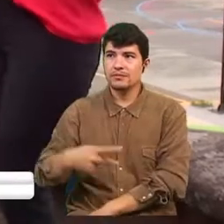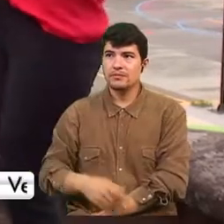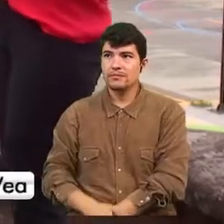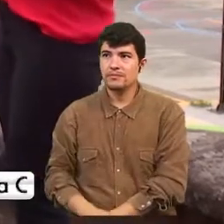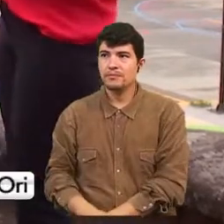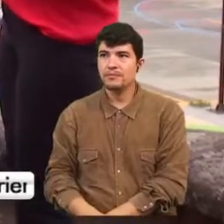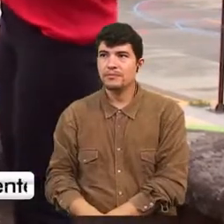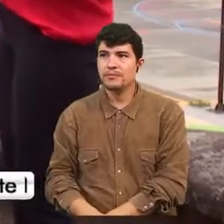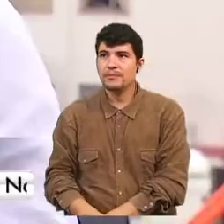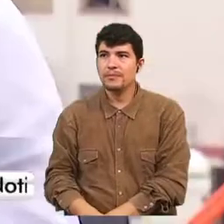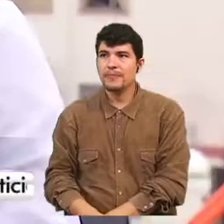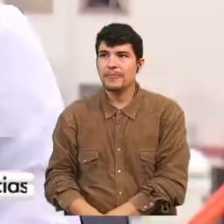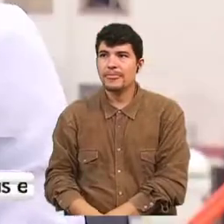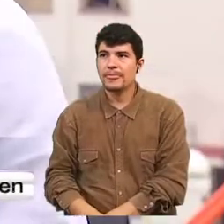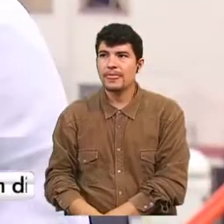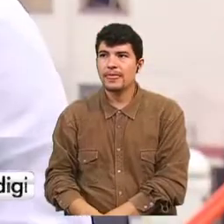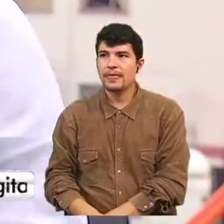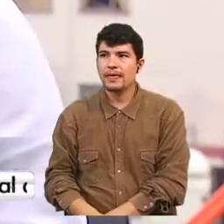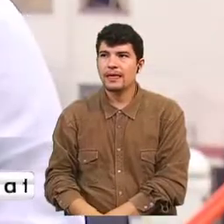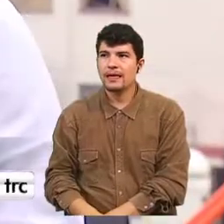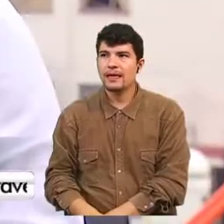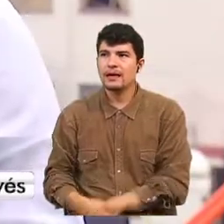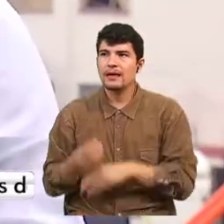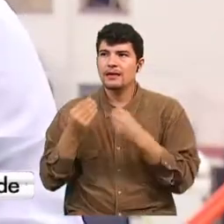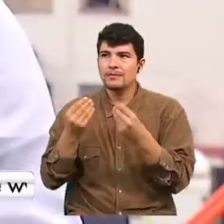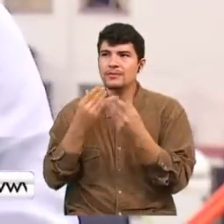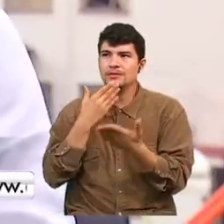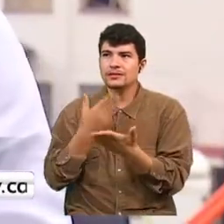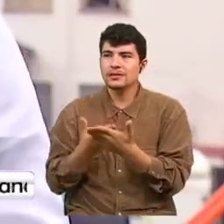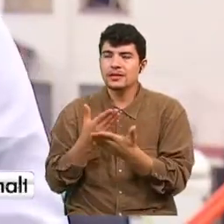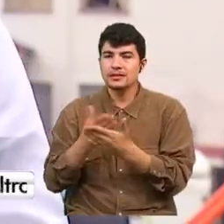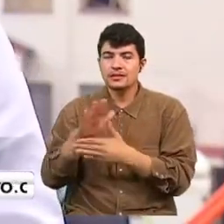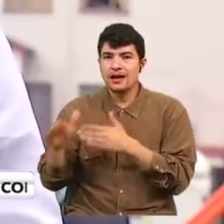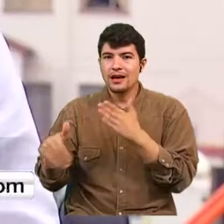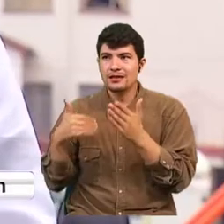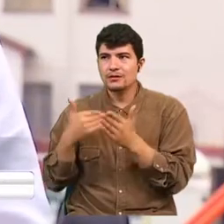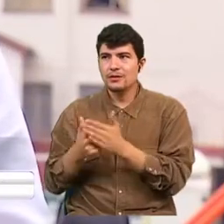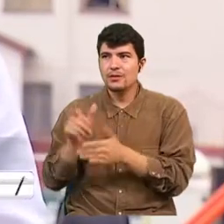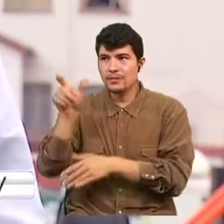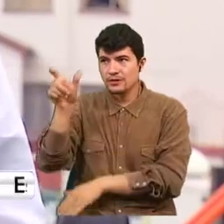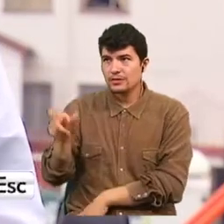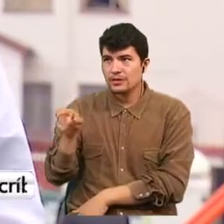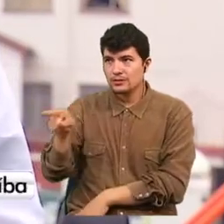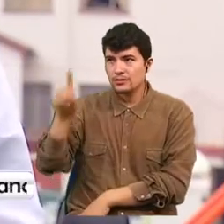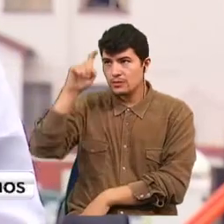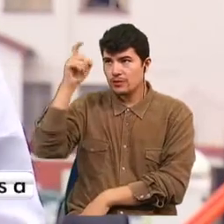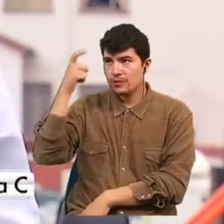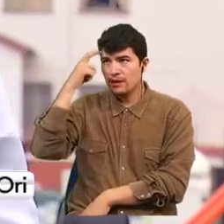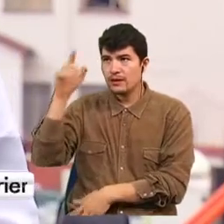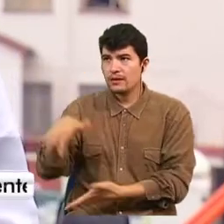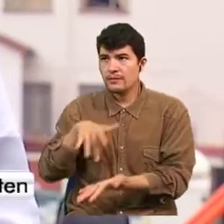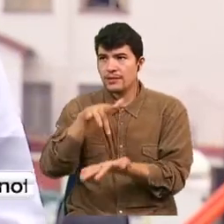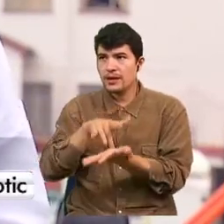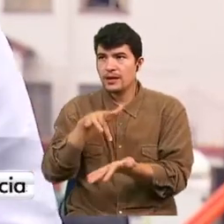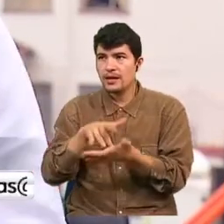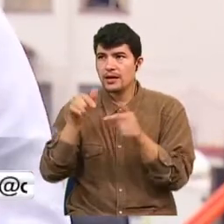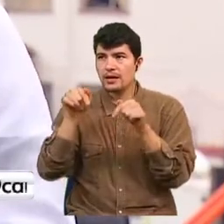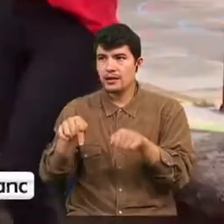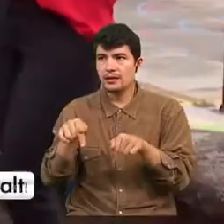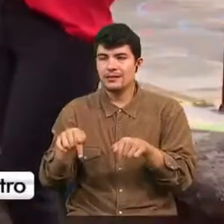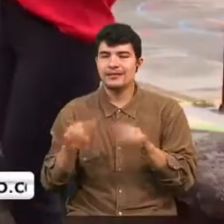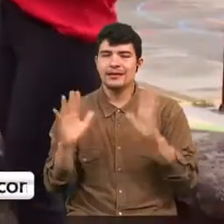municipio. Entonces, efectivamente, muchas gracias a todos, señor gobernador, por haber participado en este gran